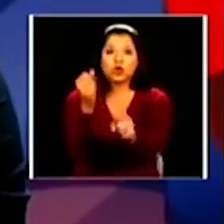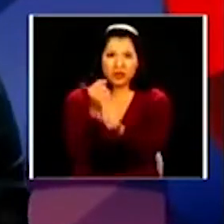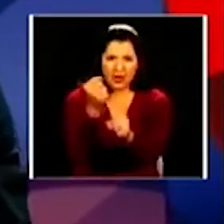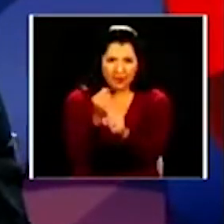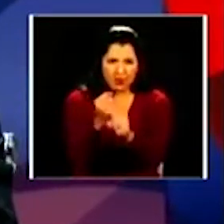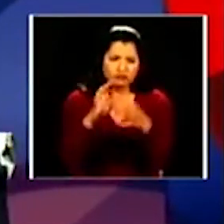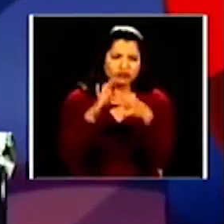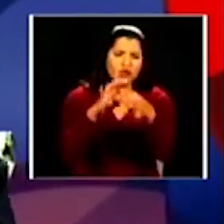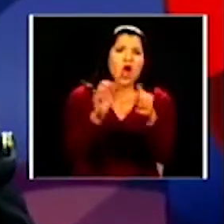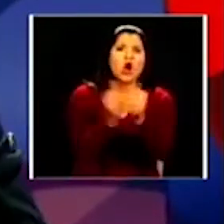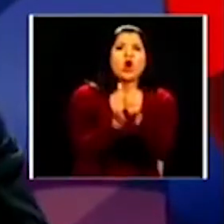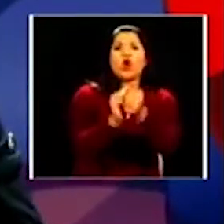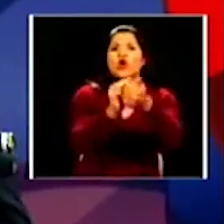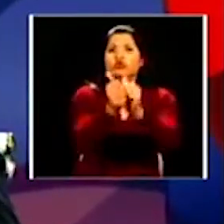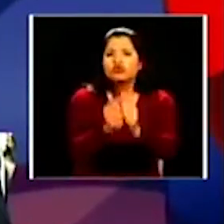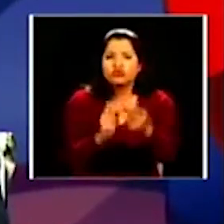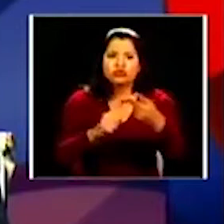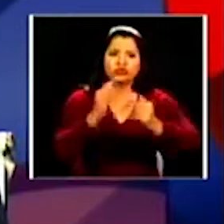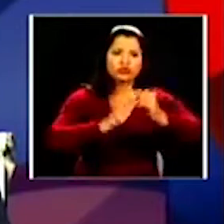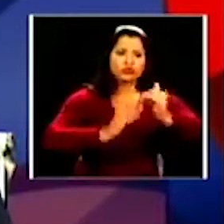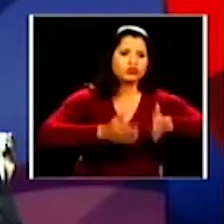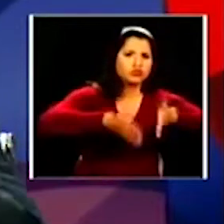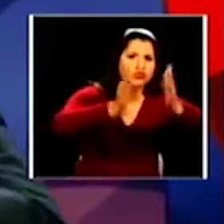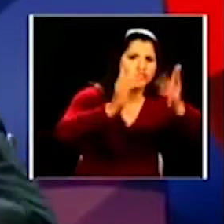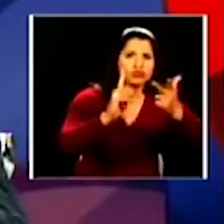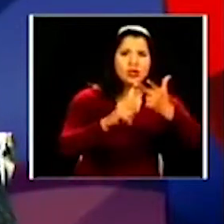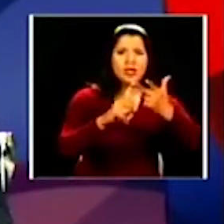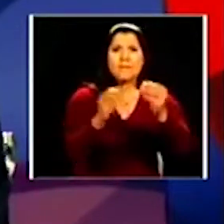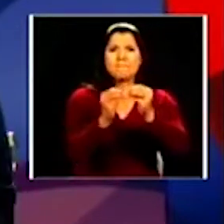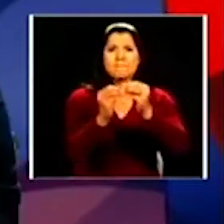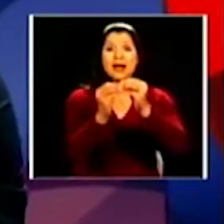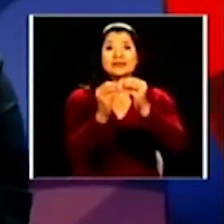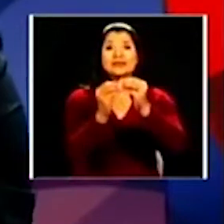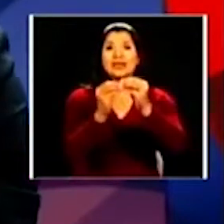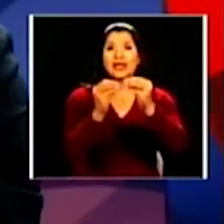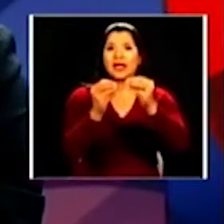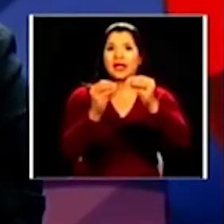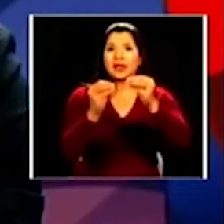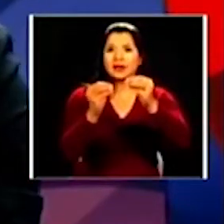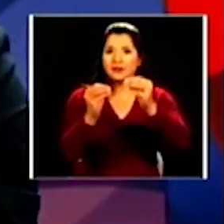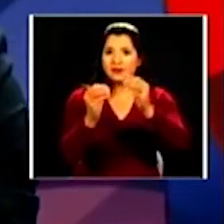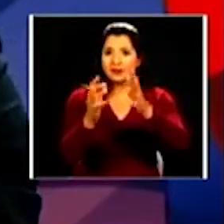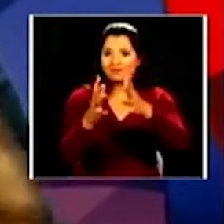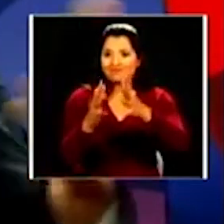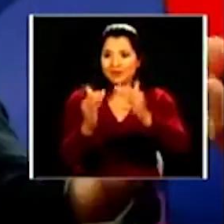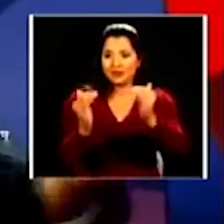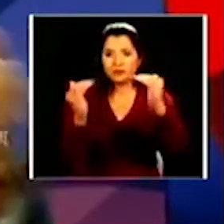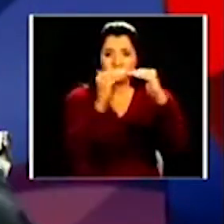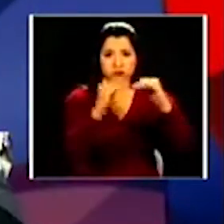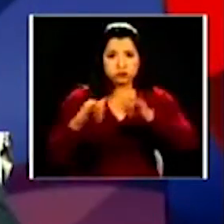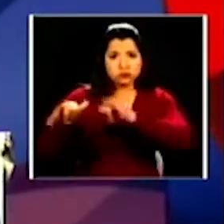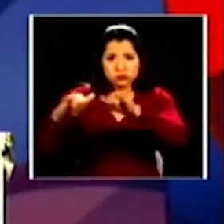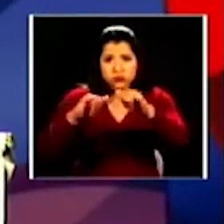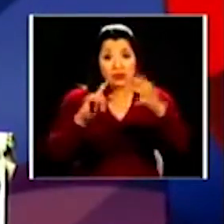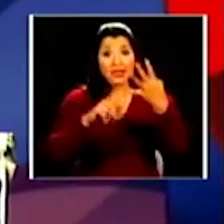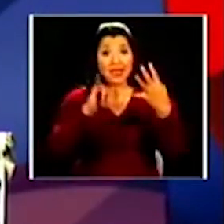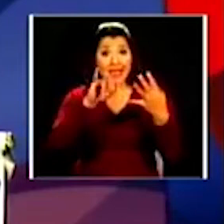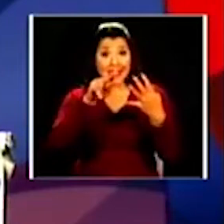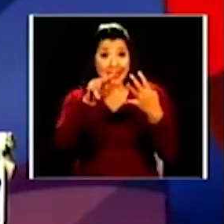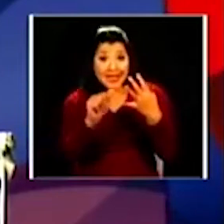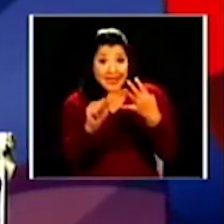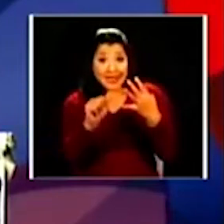competitividad, generación de infraestructura, banda ancha, un INA enfocado a las necesidades de esos mercados, jalando a las personas que